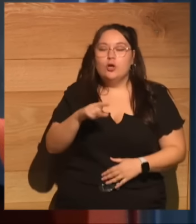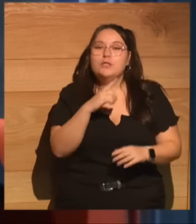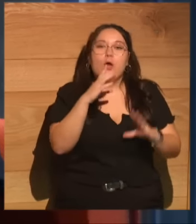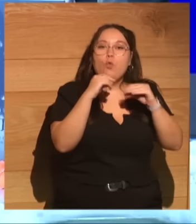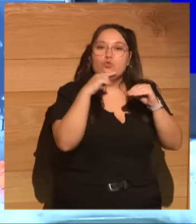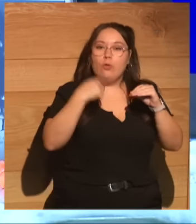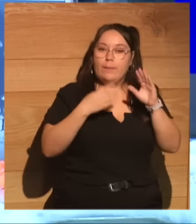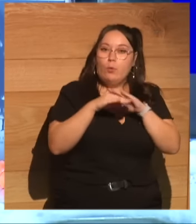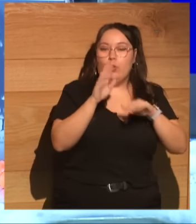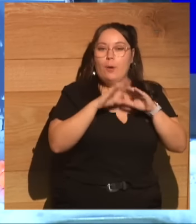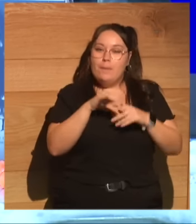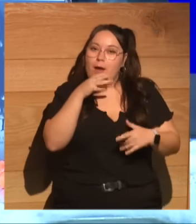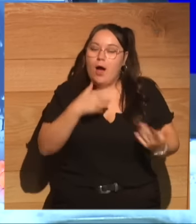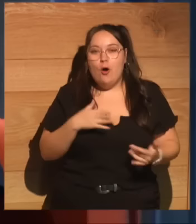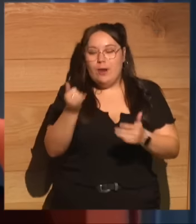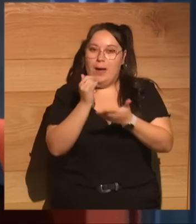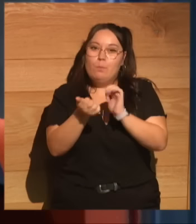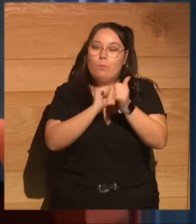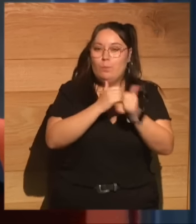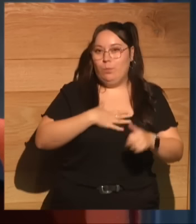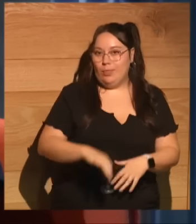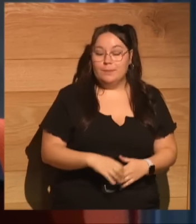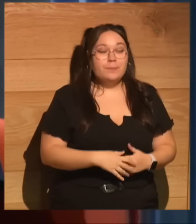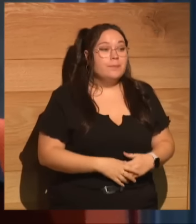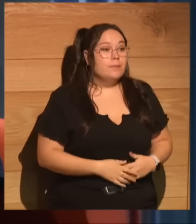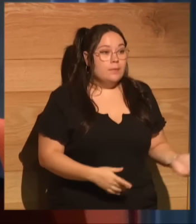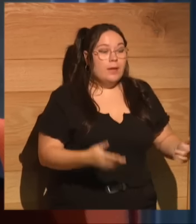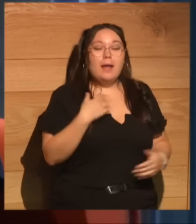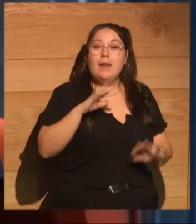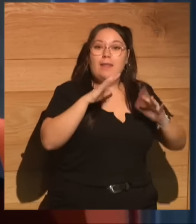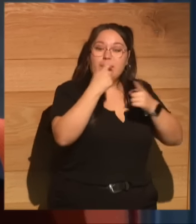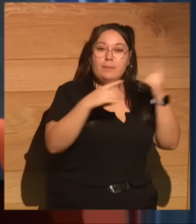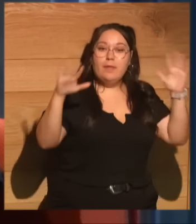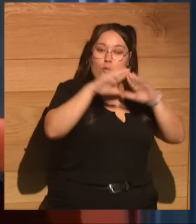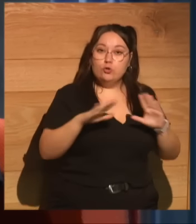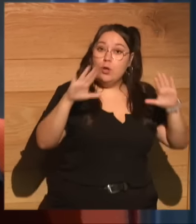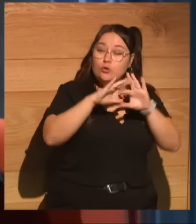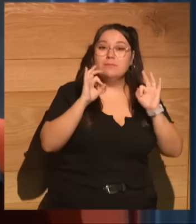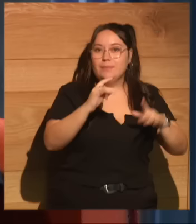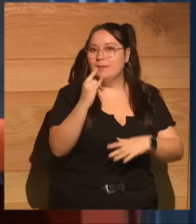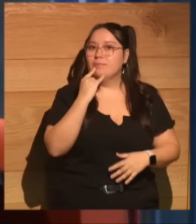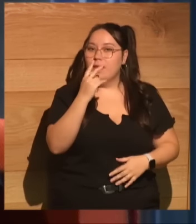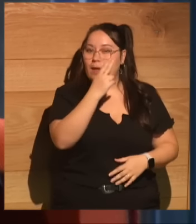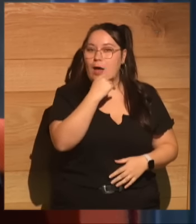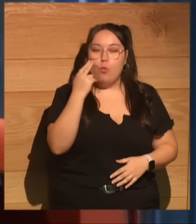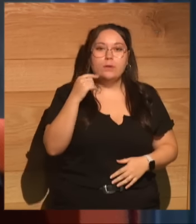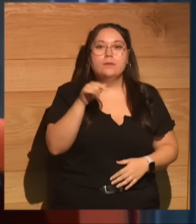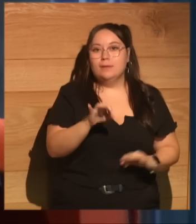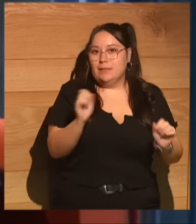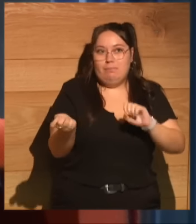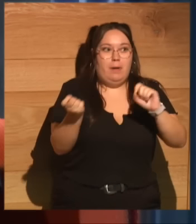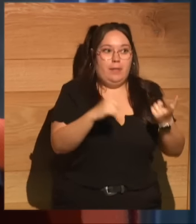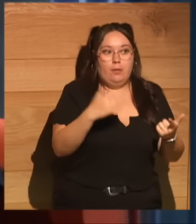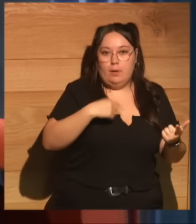dando ahora. Pero no se pudo estrenar, tío. Las pusieron a las 10:30 de la noche en una noche de Halloween, que es el equivalente